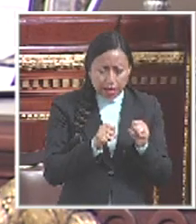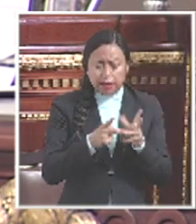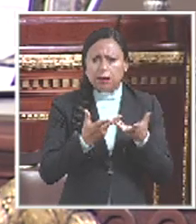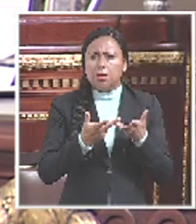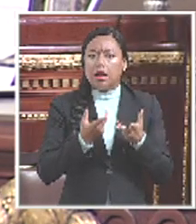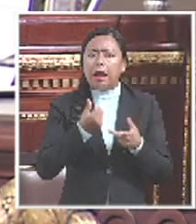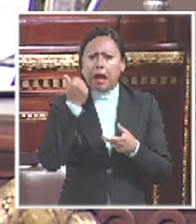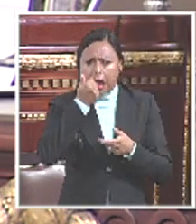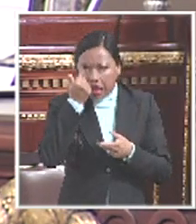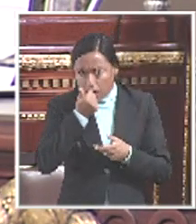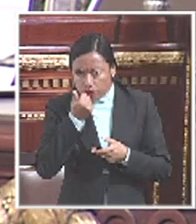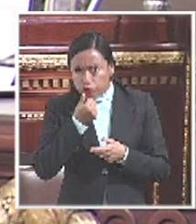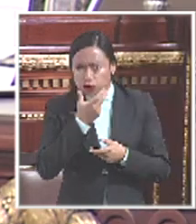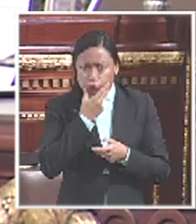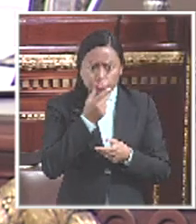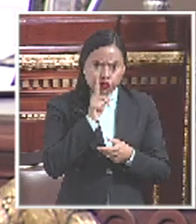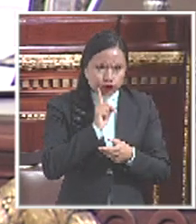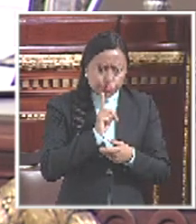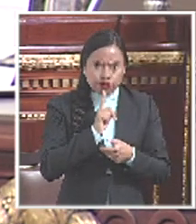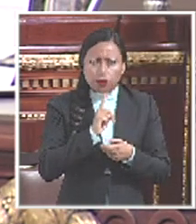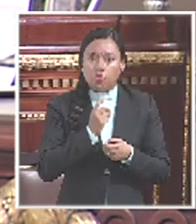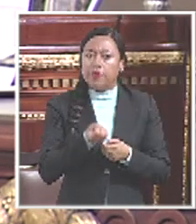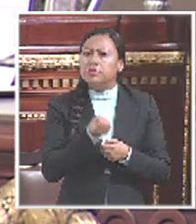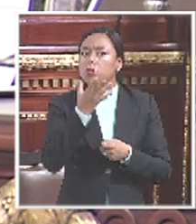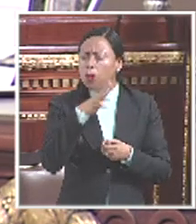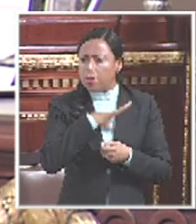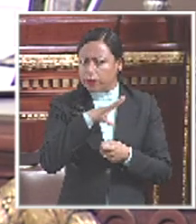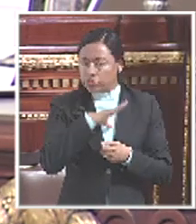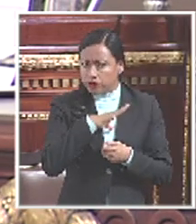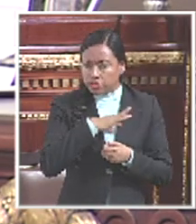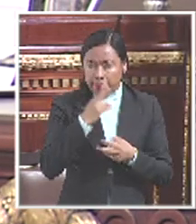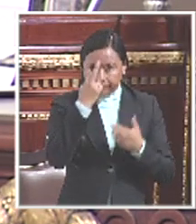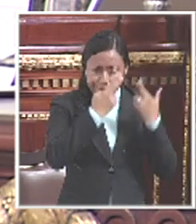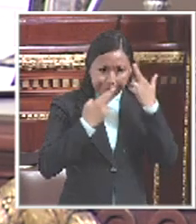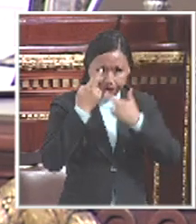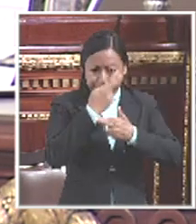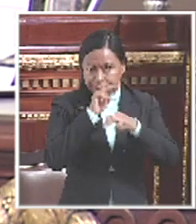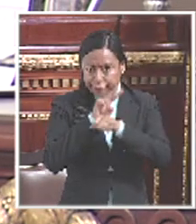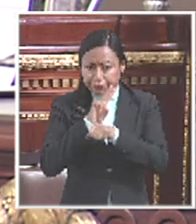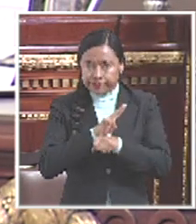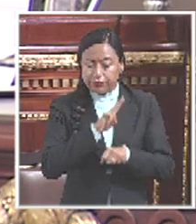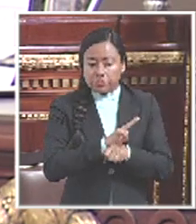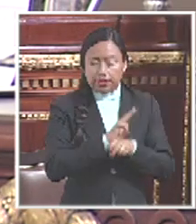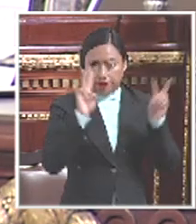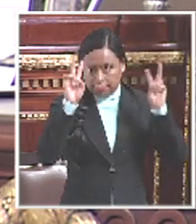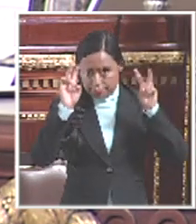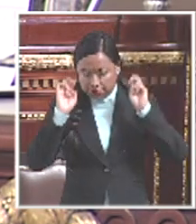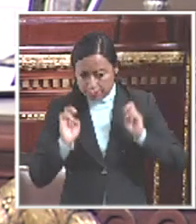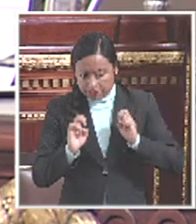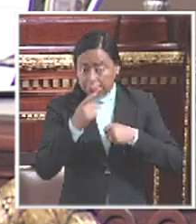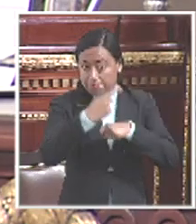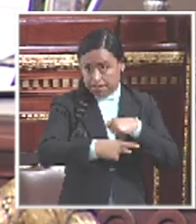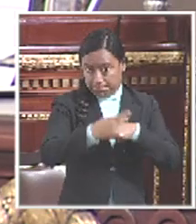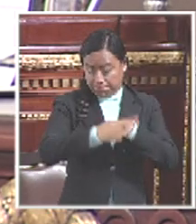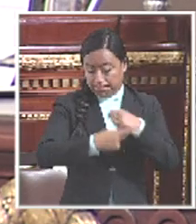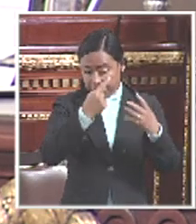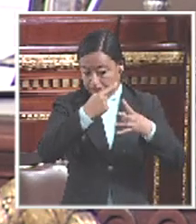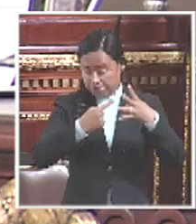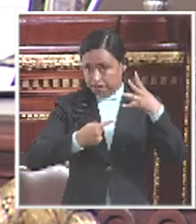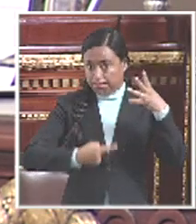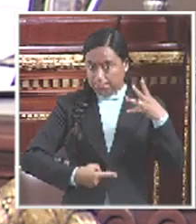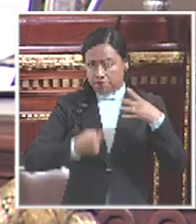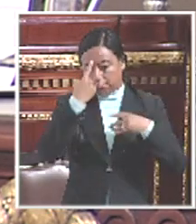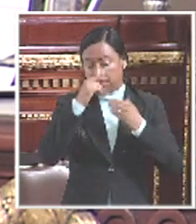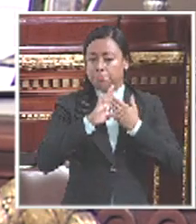y alumnos y las acciones realizadas de supervisión en materia de gestión integral de riesgos, a fin de prevenir